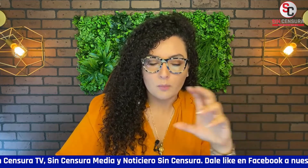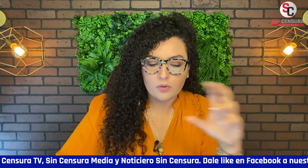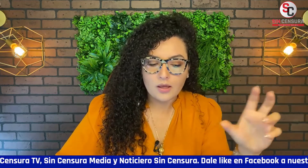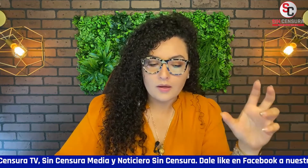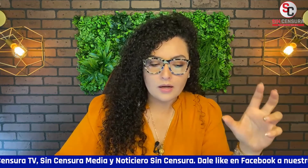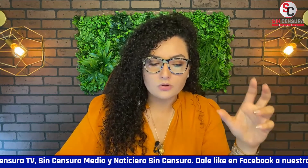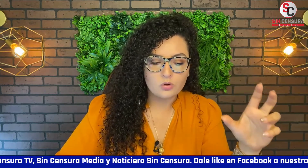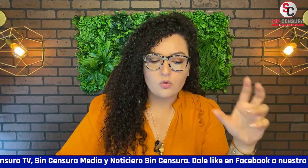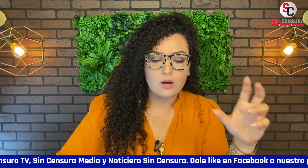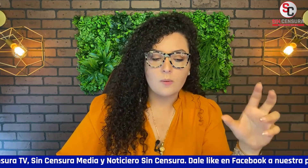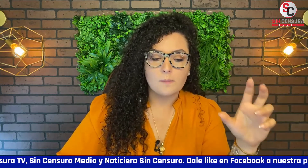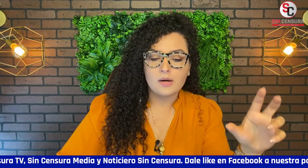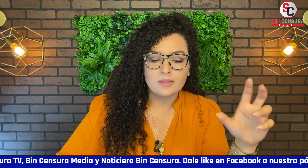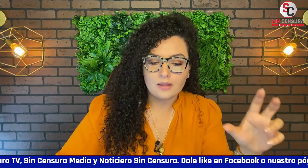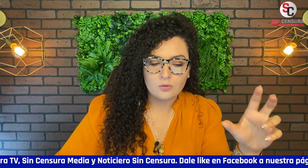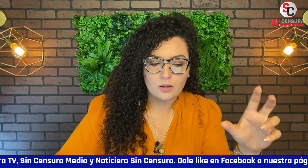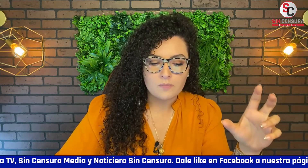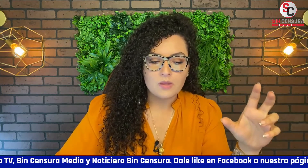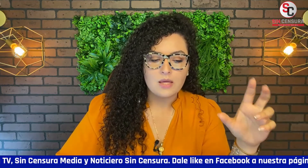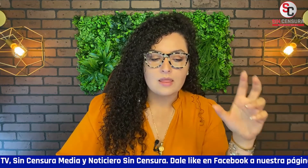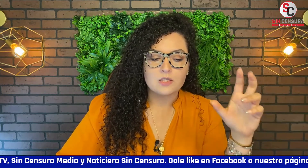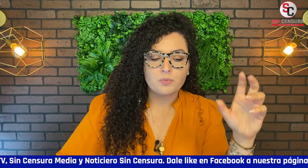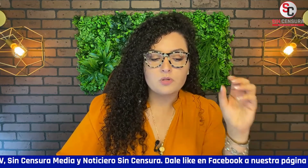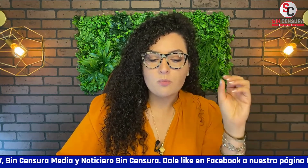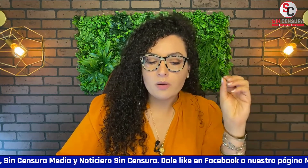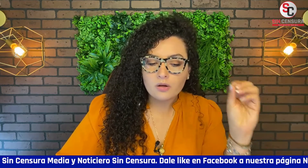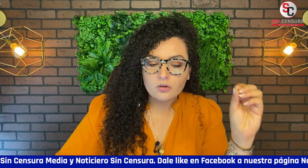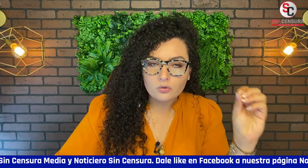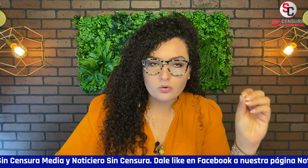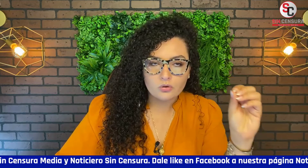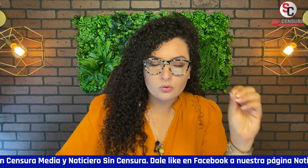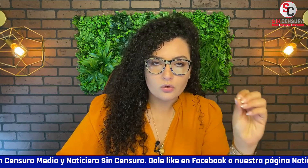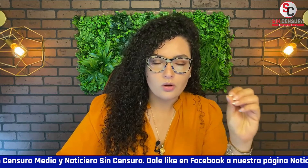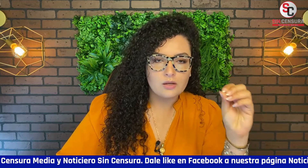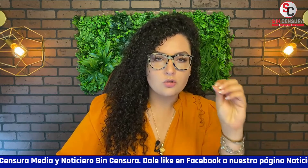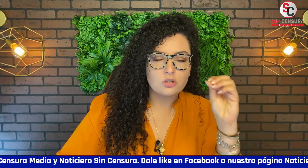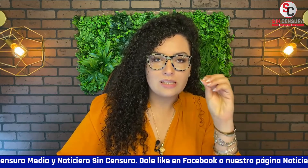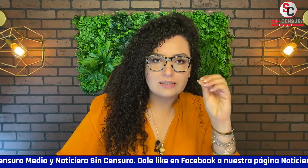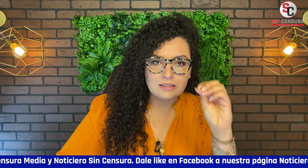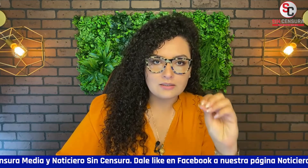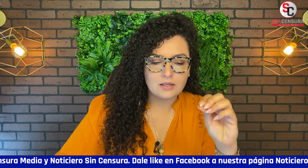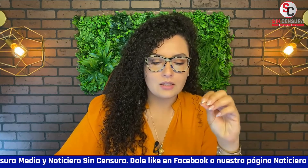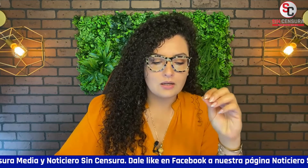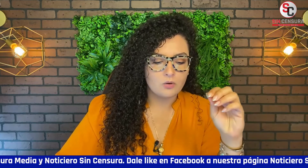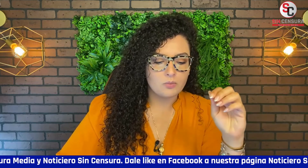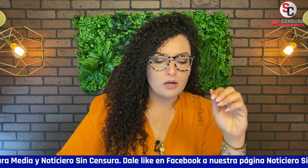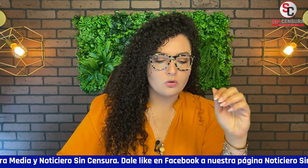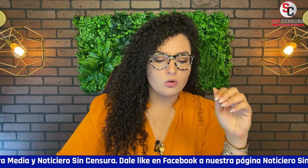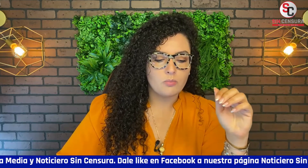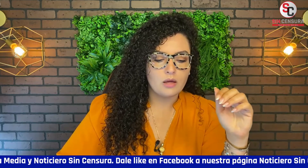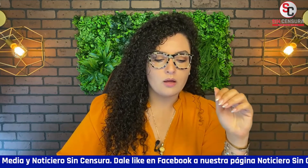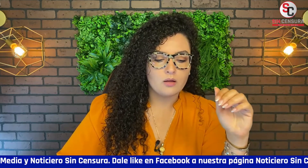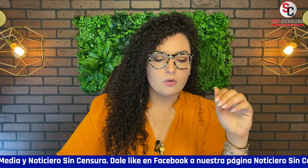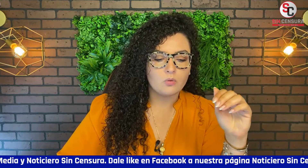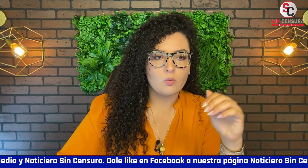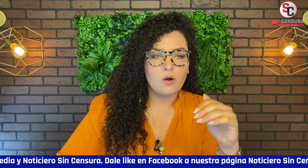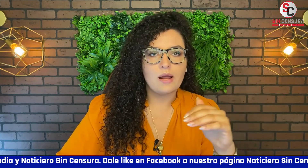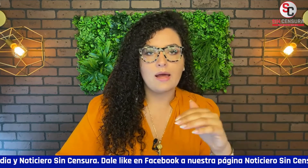impuestos, podría dejar esto con una completa deuda. Después de un periodo duro, ellos insisten en que el gobierno